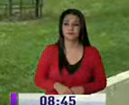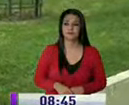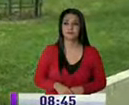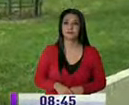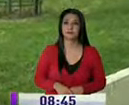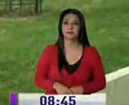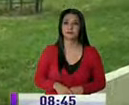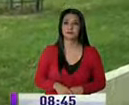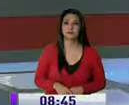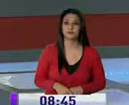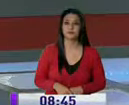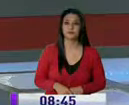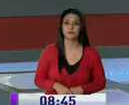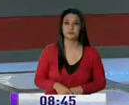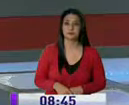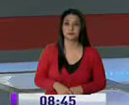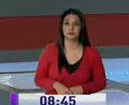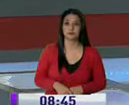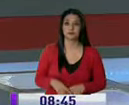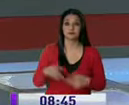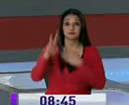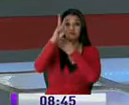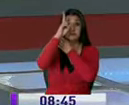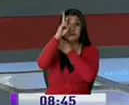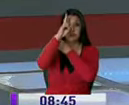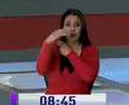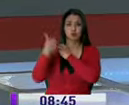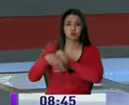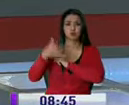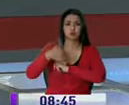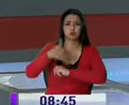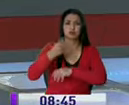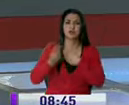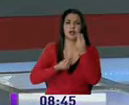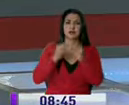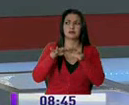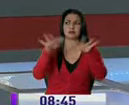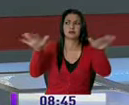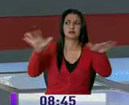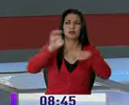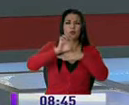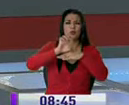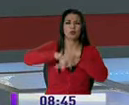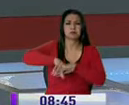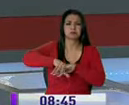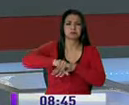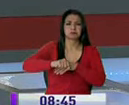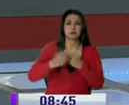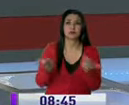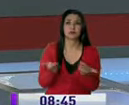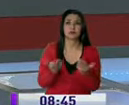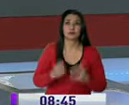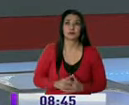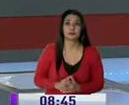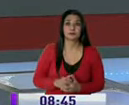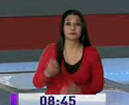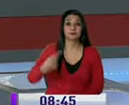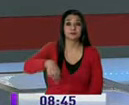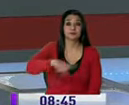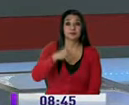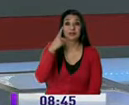Brito. Estos pillos no dejan de trabajar en todo el país, ¿no? Esta vez, estos